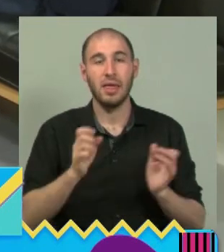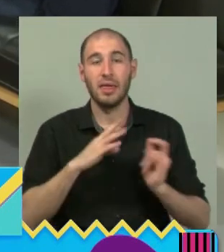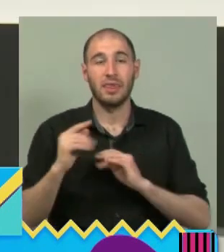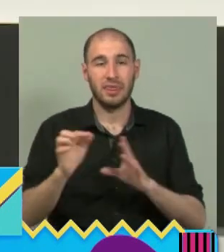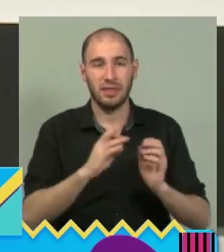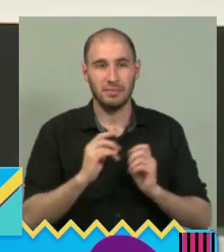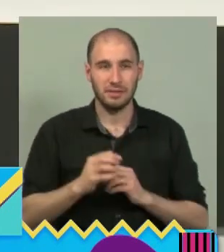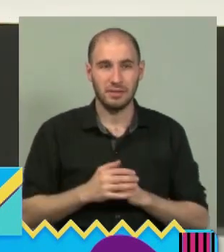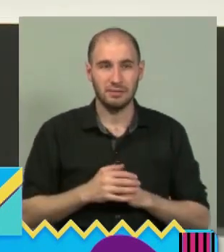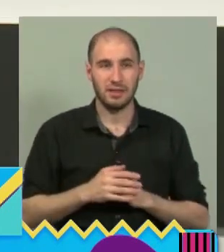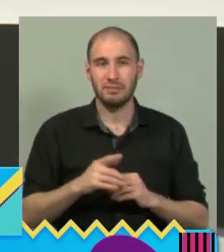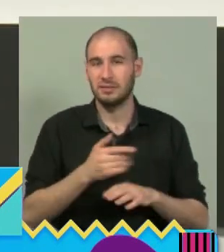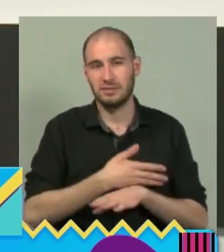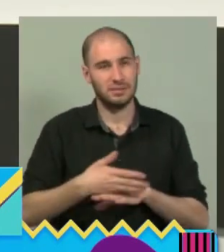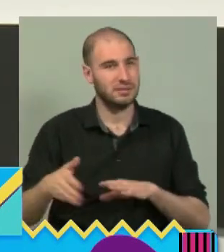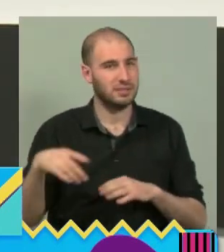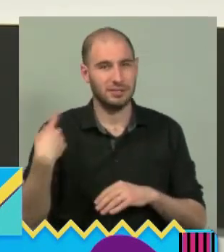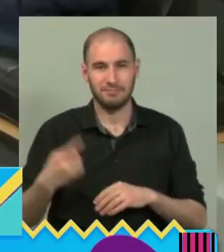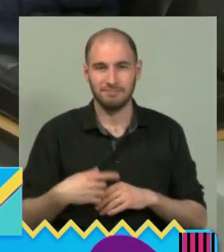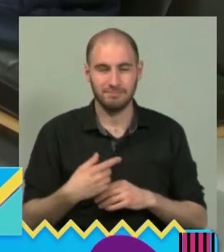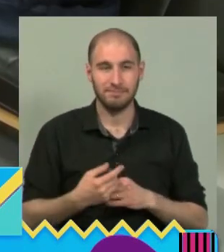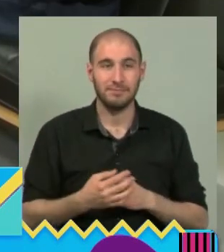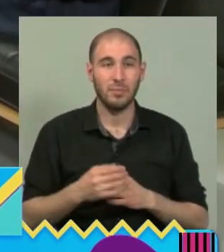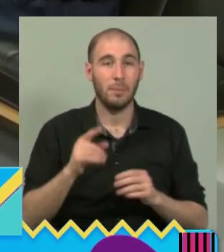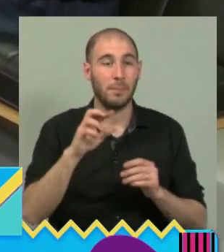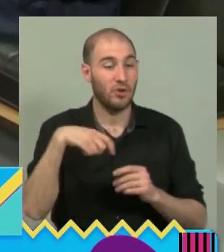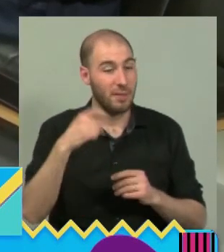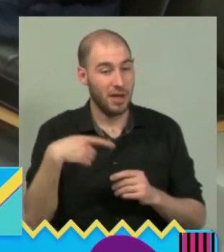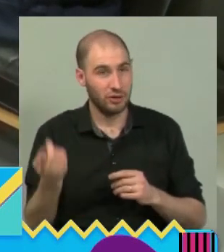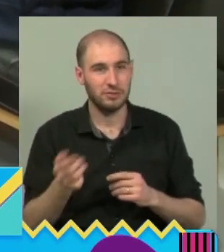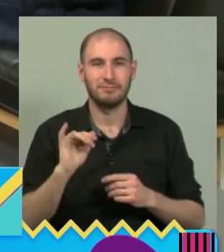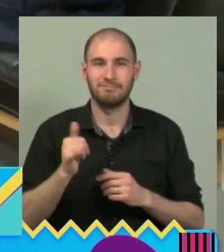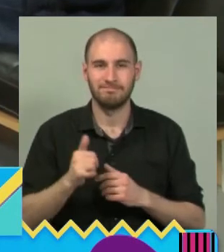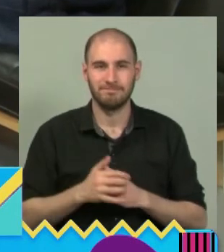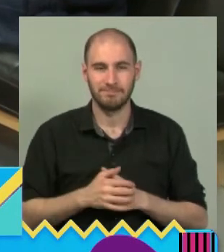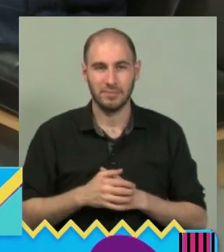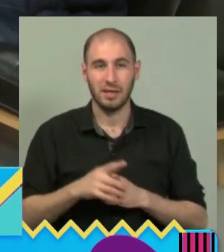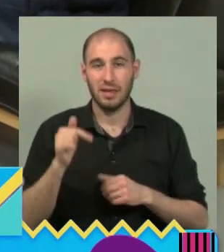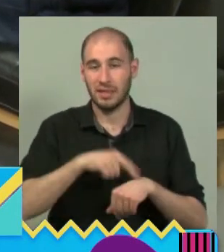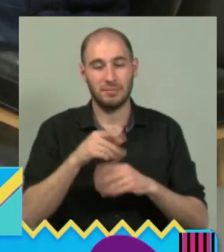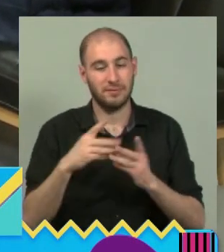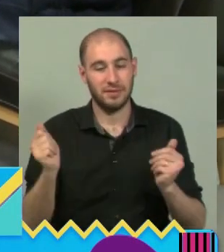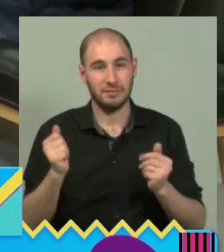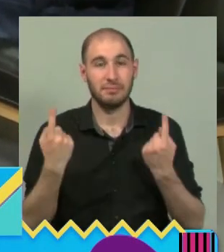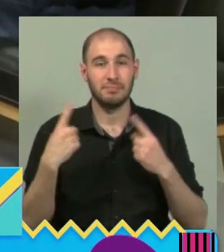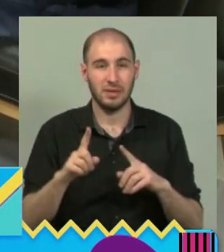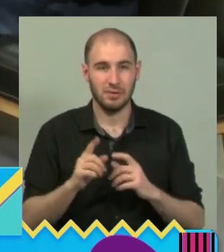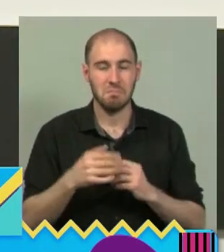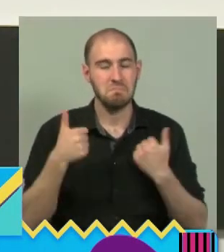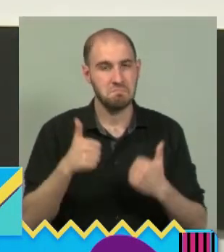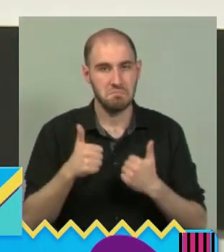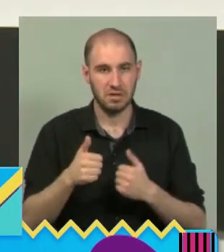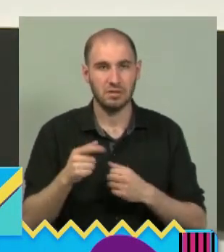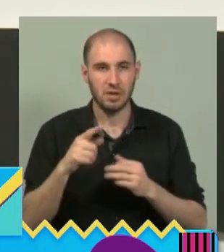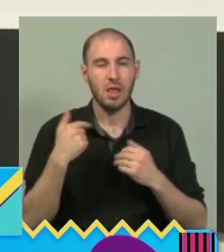debate podría seguir perfectamente. Podría darse para otro programa tranquilamente. Perfectamente, sí. Se nos acabó el tiempo, pero está bueno que